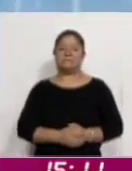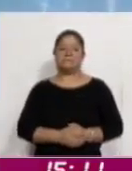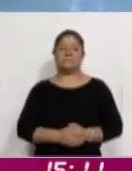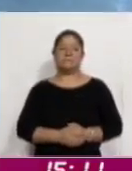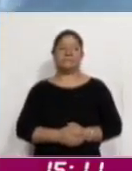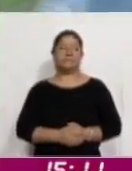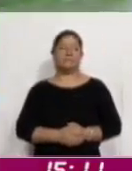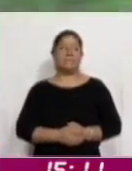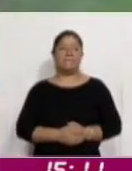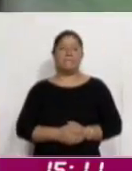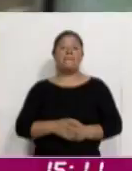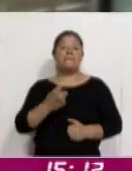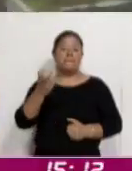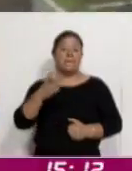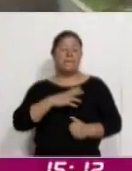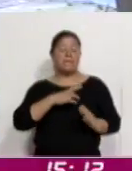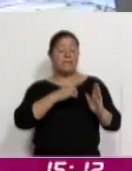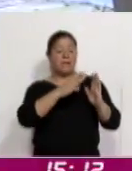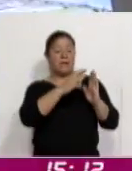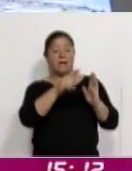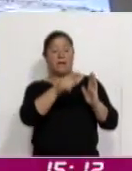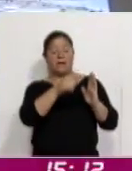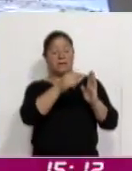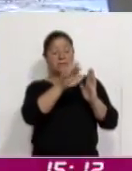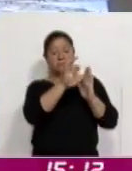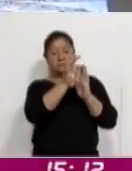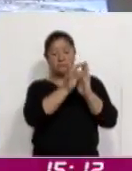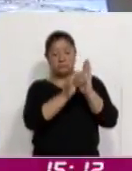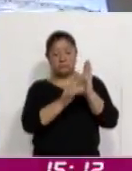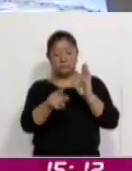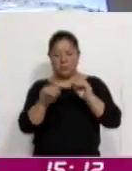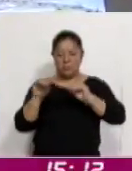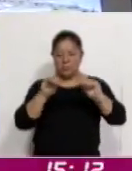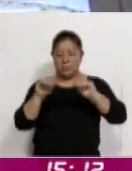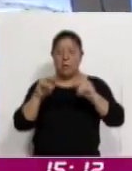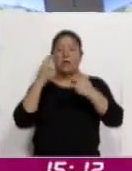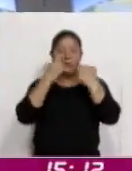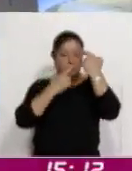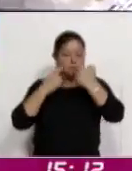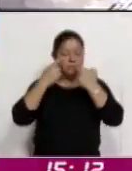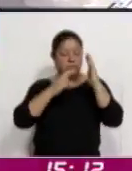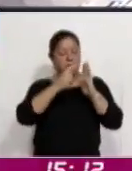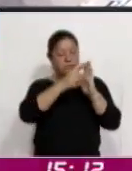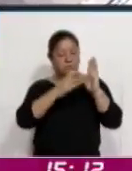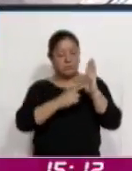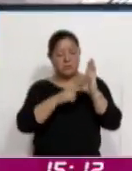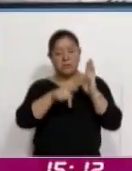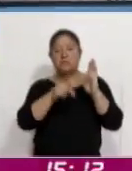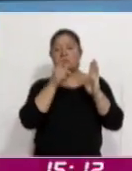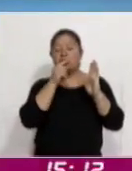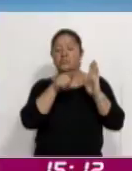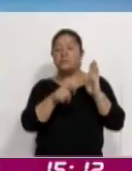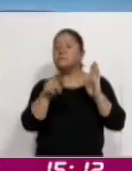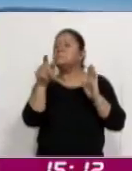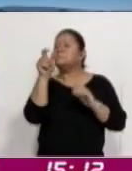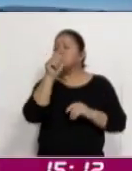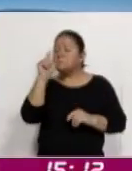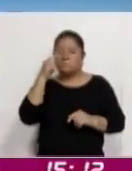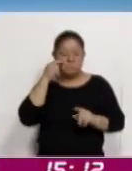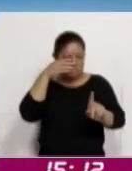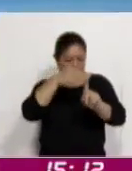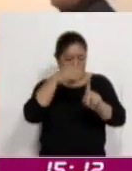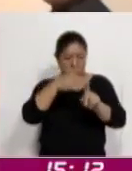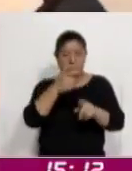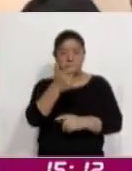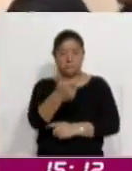Como parte de las medidas para mejorar la movilidad urbana, se hará una revisión del reglamento de tránsito con especial énfasis en